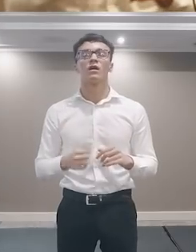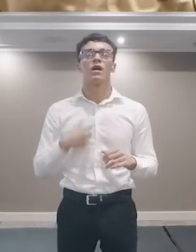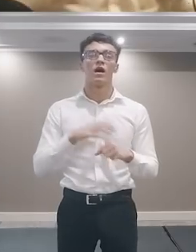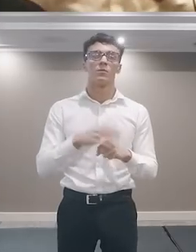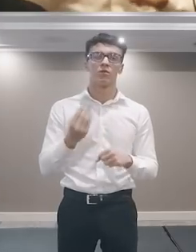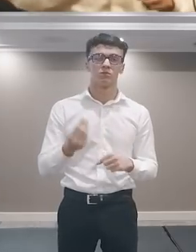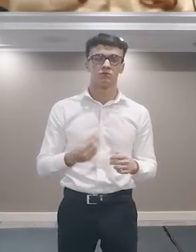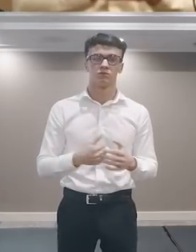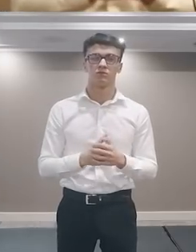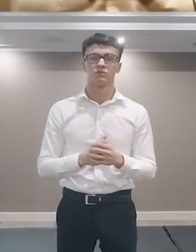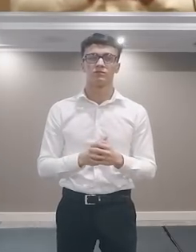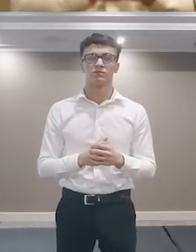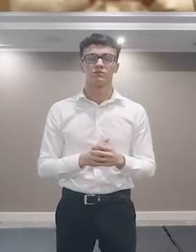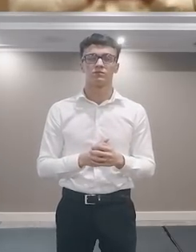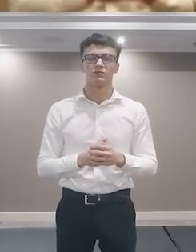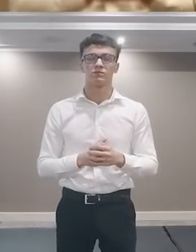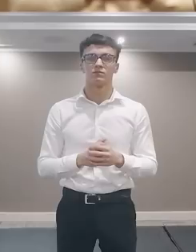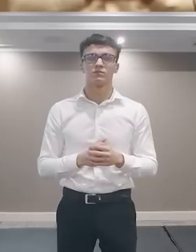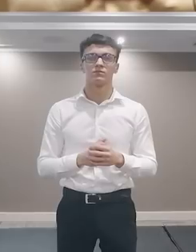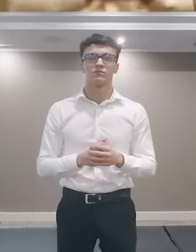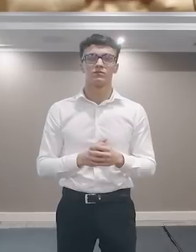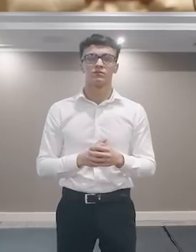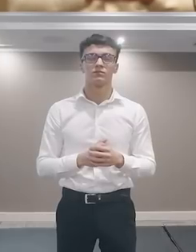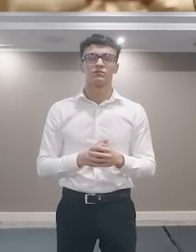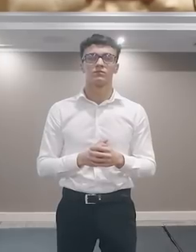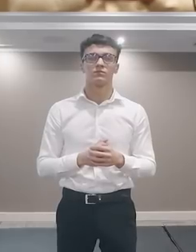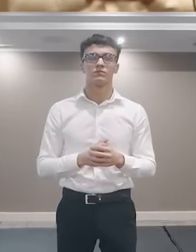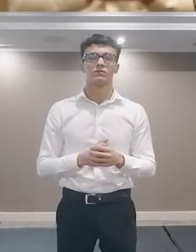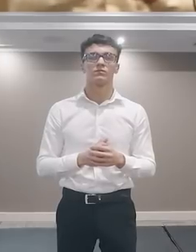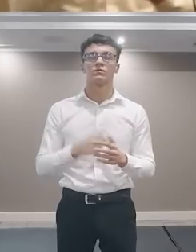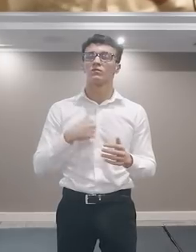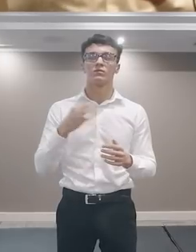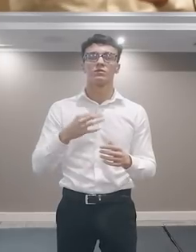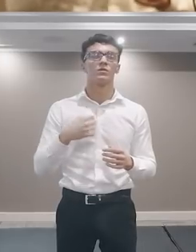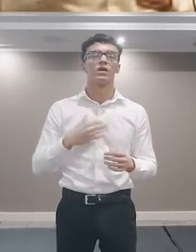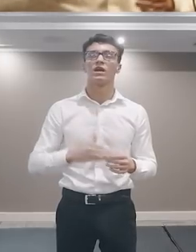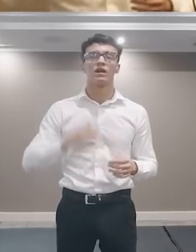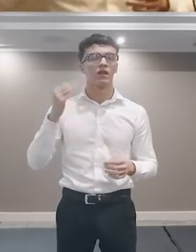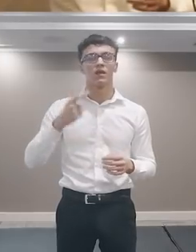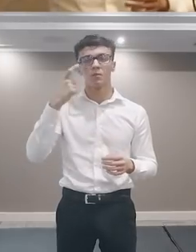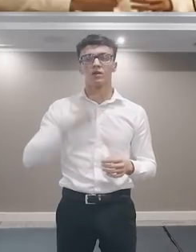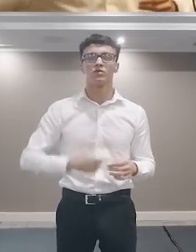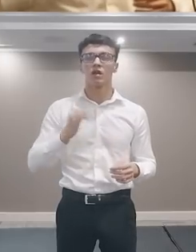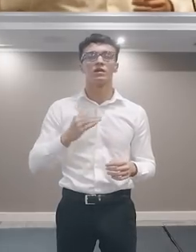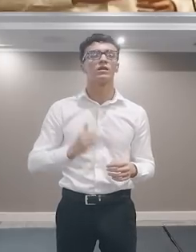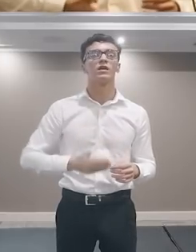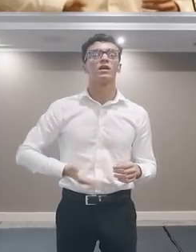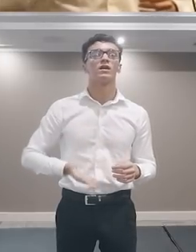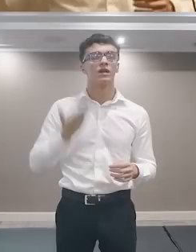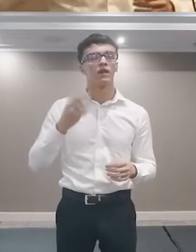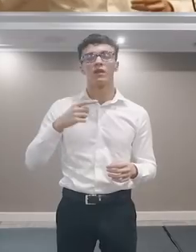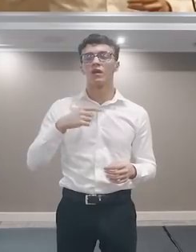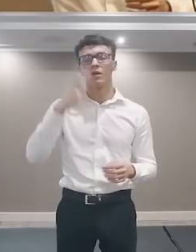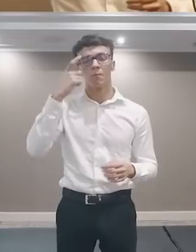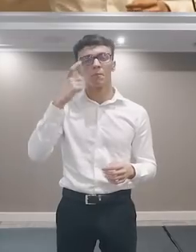frecuencia están alineadas que hay unas pasiones que nosotros la mismas inquietudes y crecemos tanto a nivel personal como a nivel profesional y eso para mí